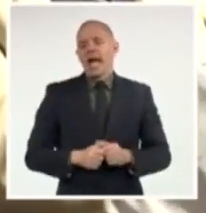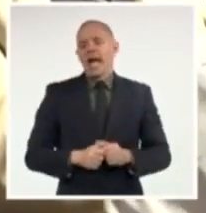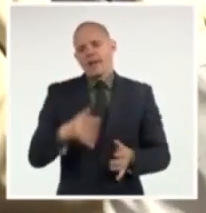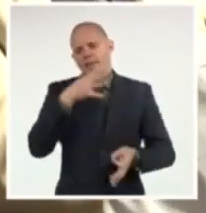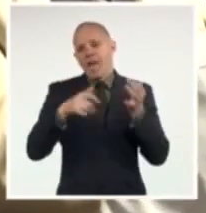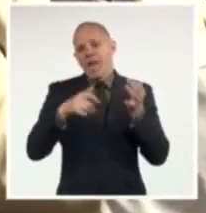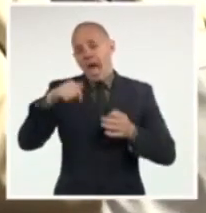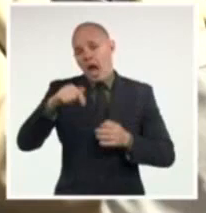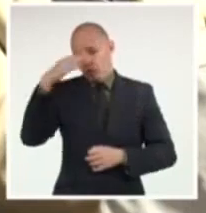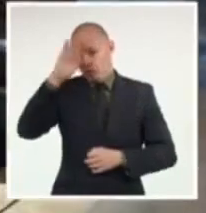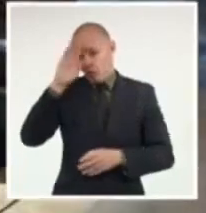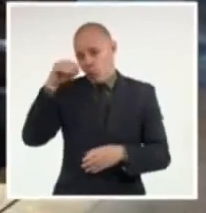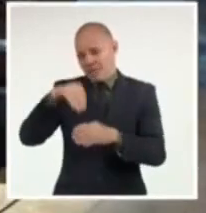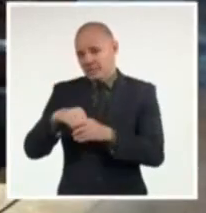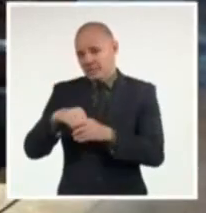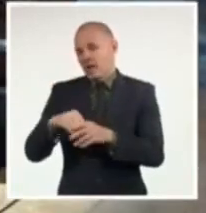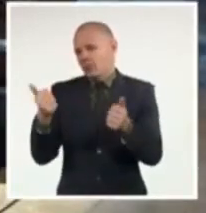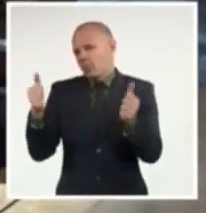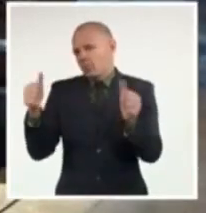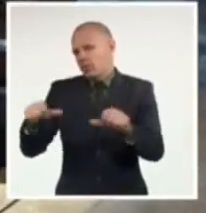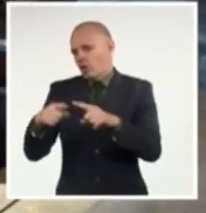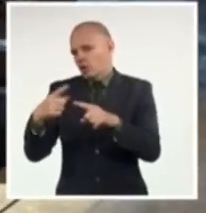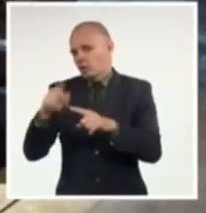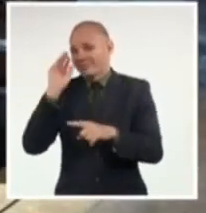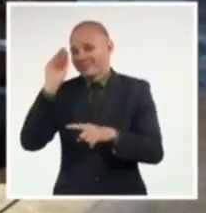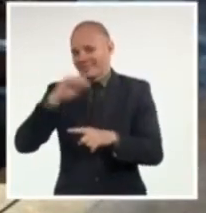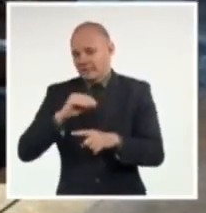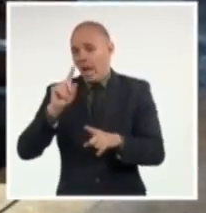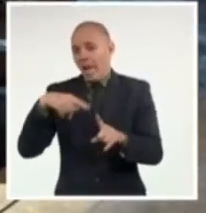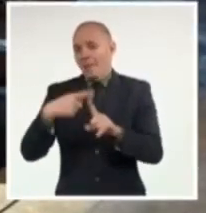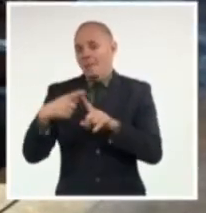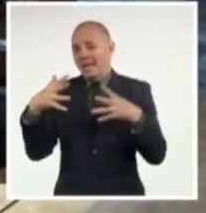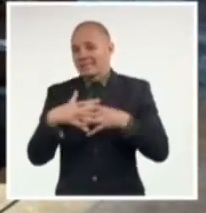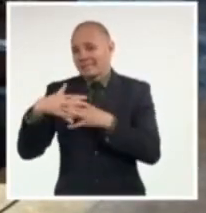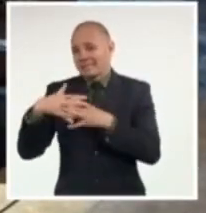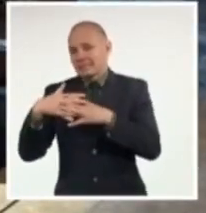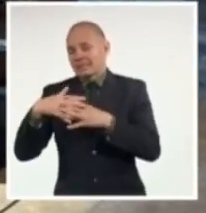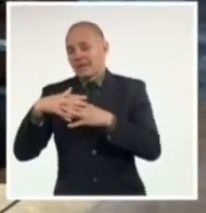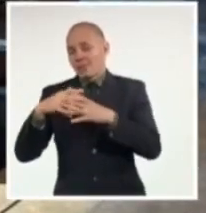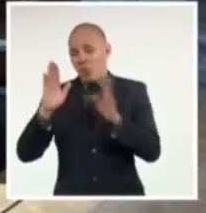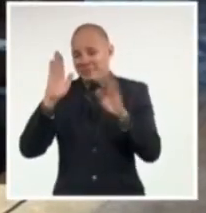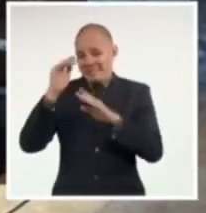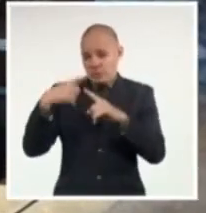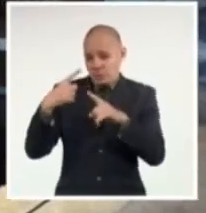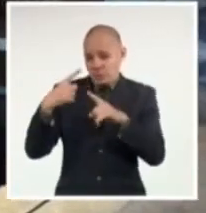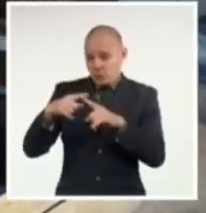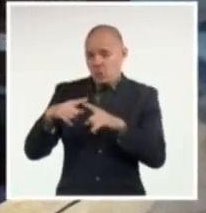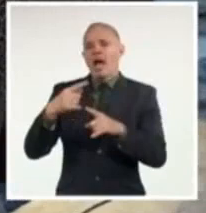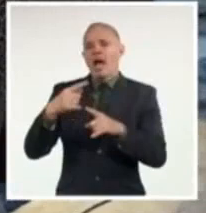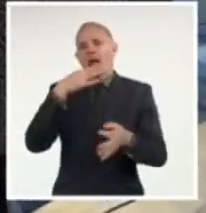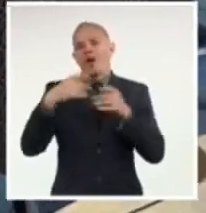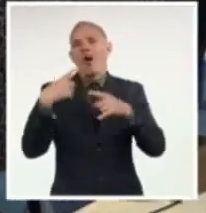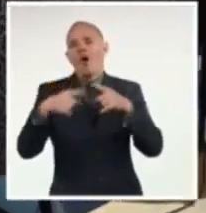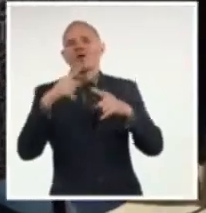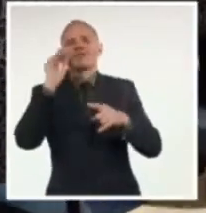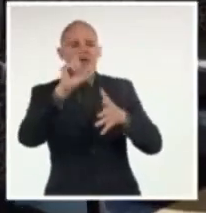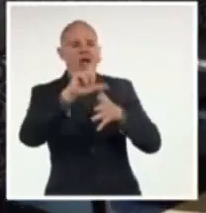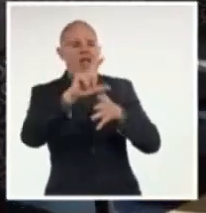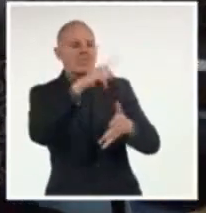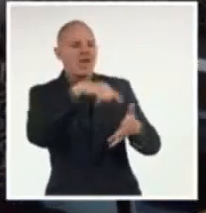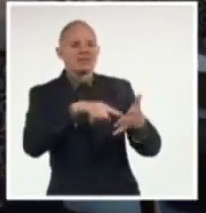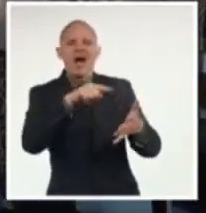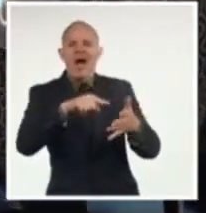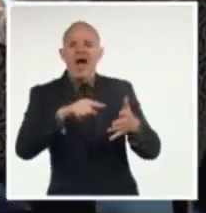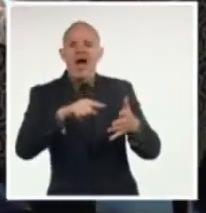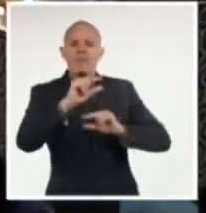cubana, agravada por una arremetida imperial sin precedentes, y se refirió a lo que acontece en América Latina, donde las fuerzas de izquierda han